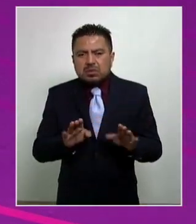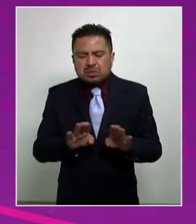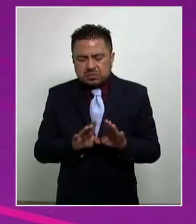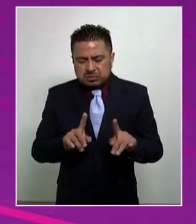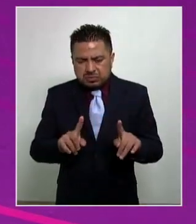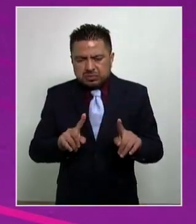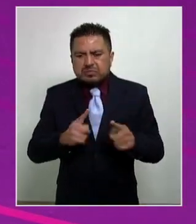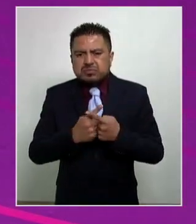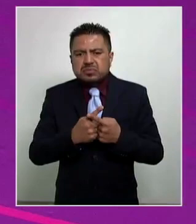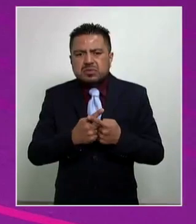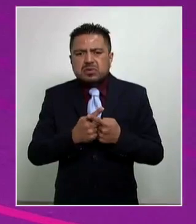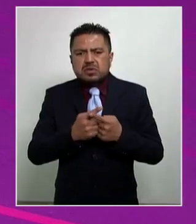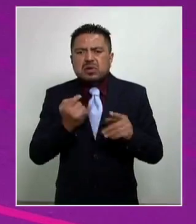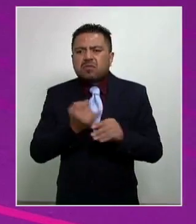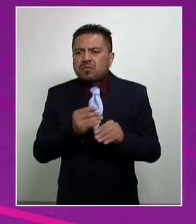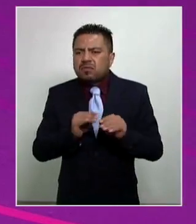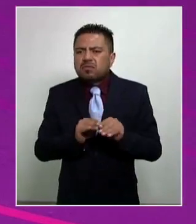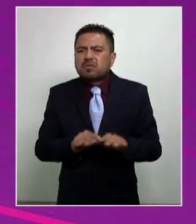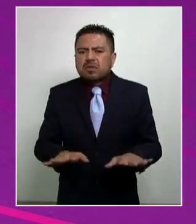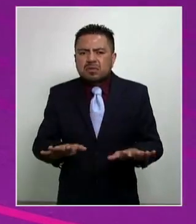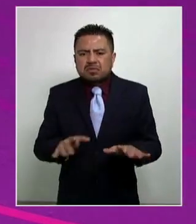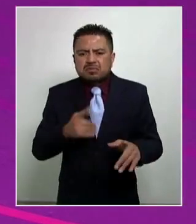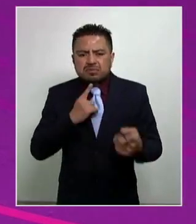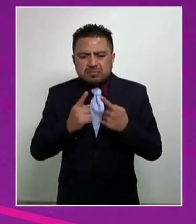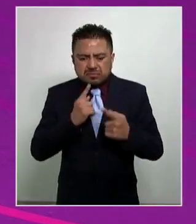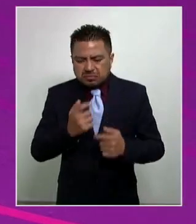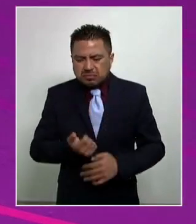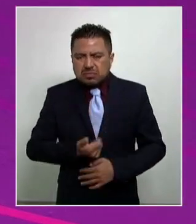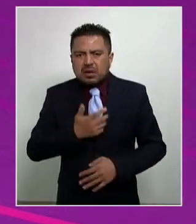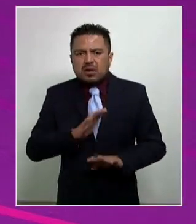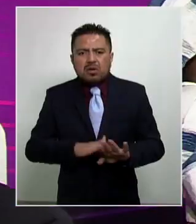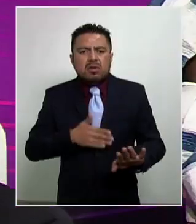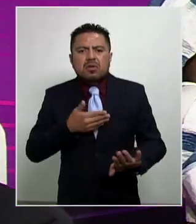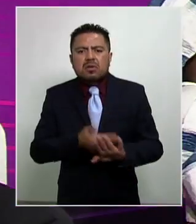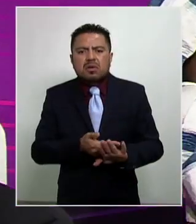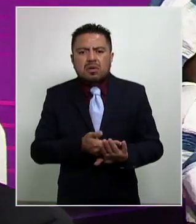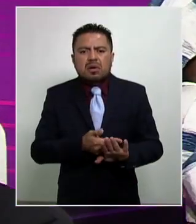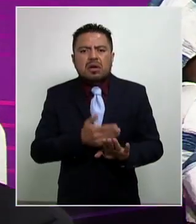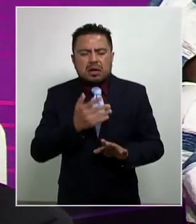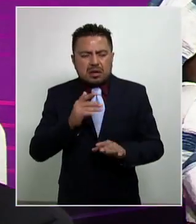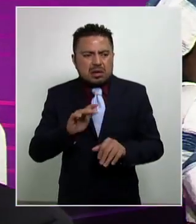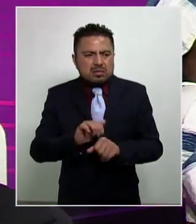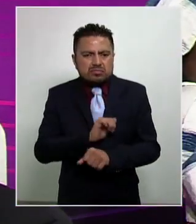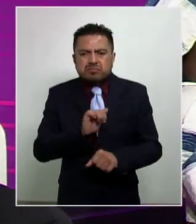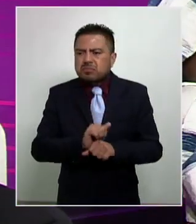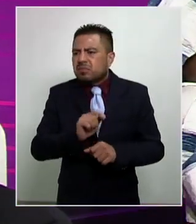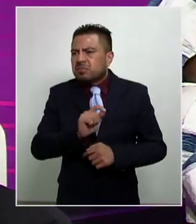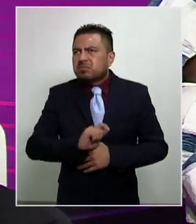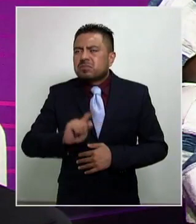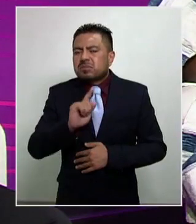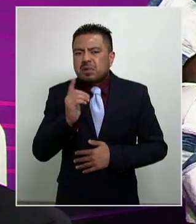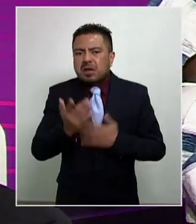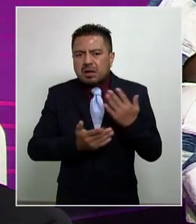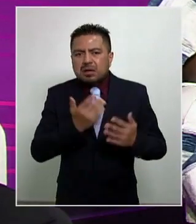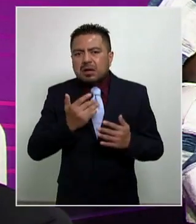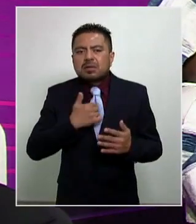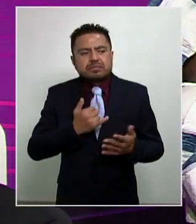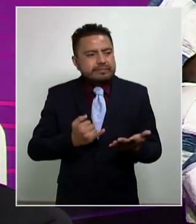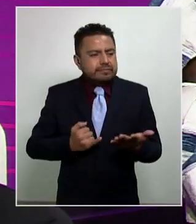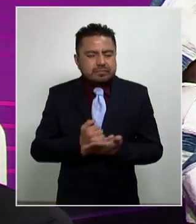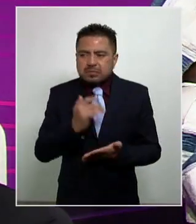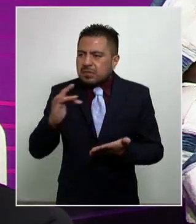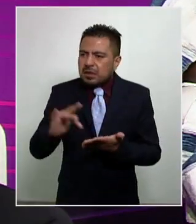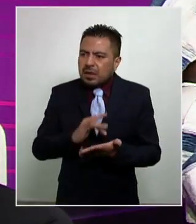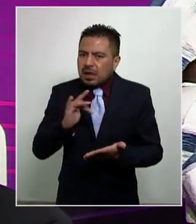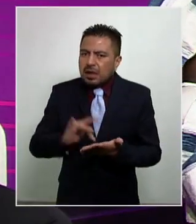en el discurso, que hasta se encuentra en medios académicos, decidí, con el apoyo del